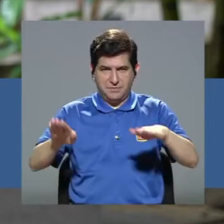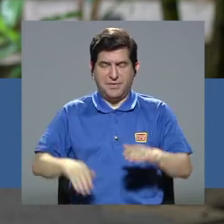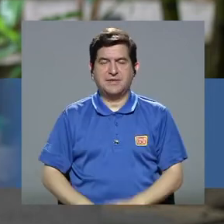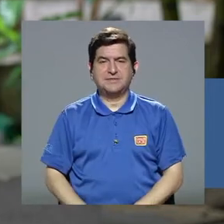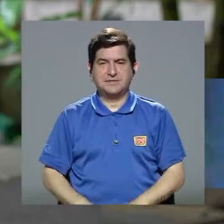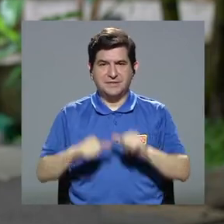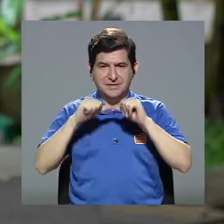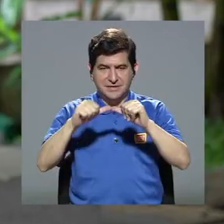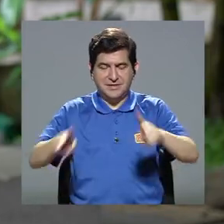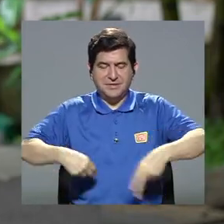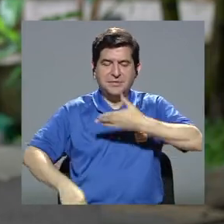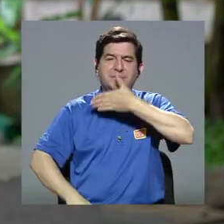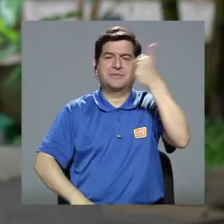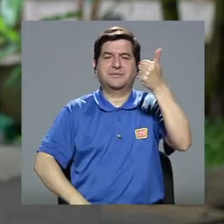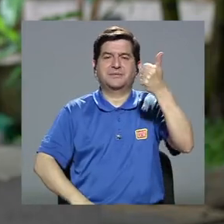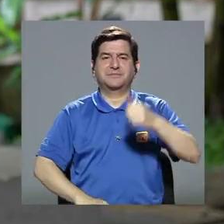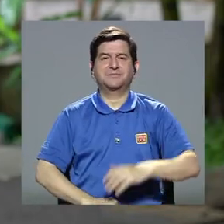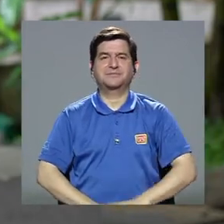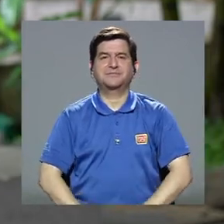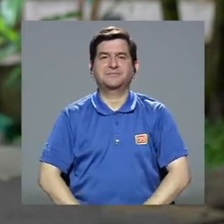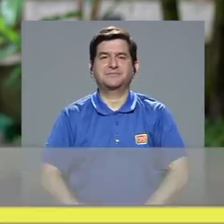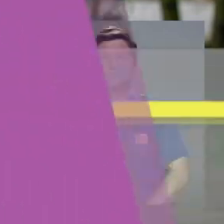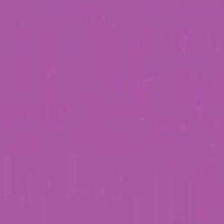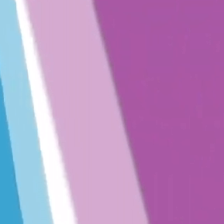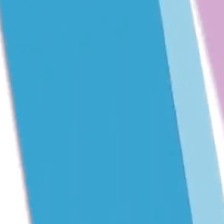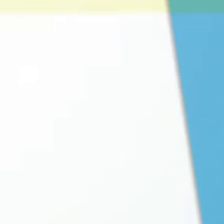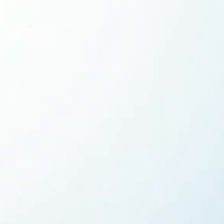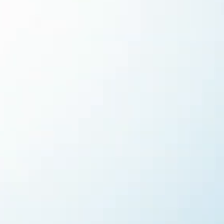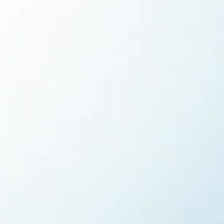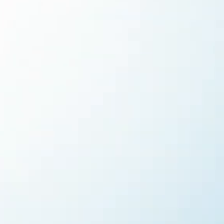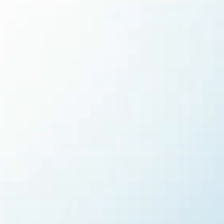fue todo. Regresamos con Virginia.